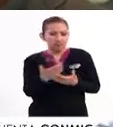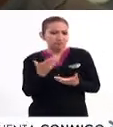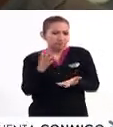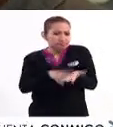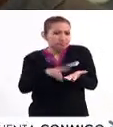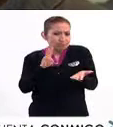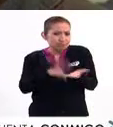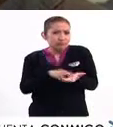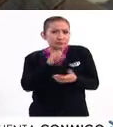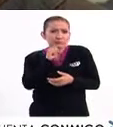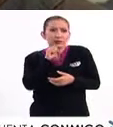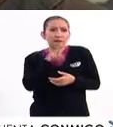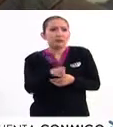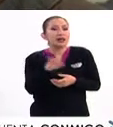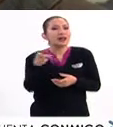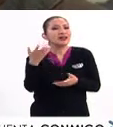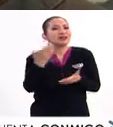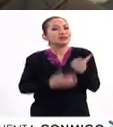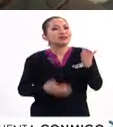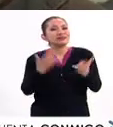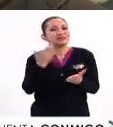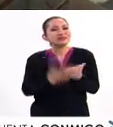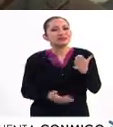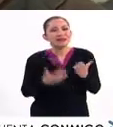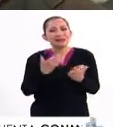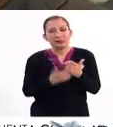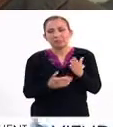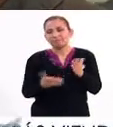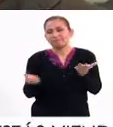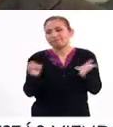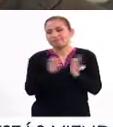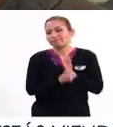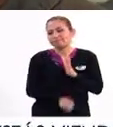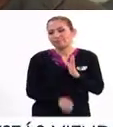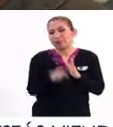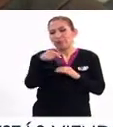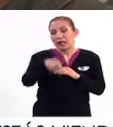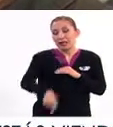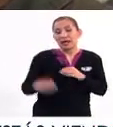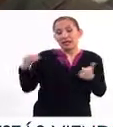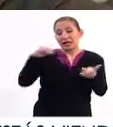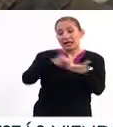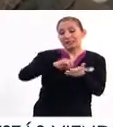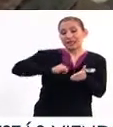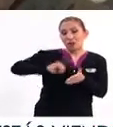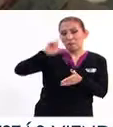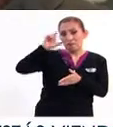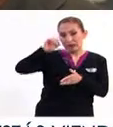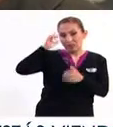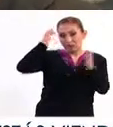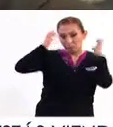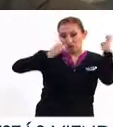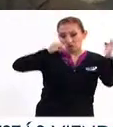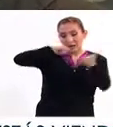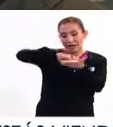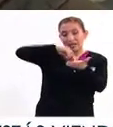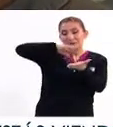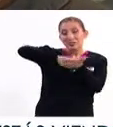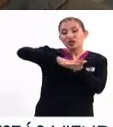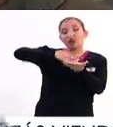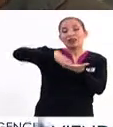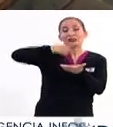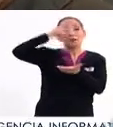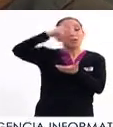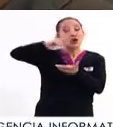las impresiones de México durante el siglo XX, y digamos después de la Revolución, todos los artistas, Diego Rivera, Montenegro,